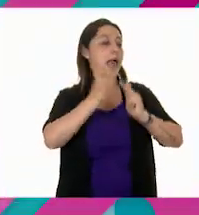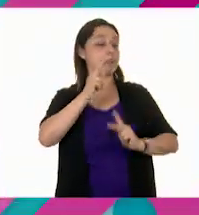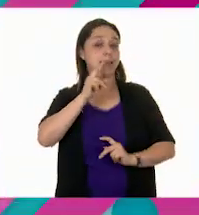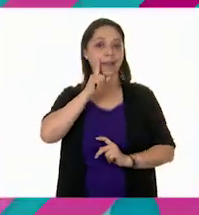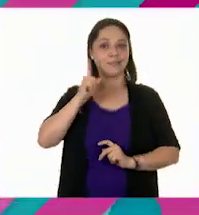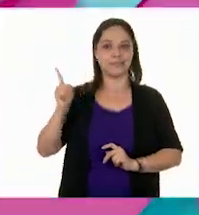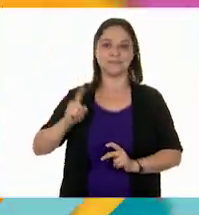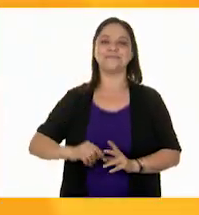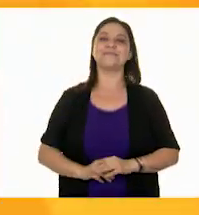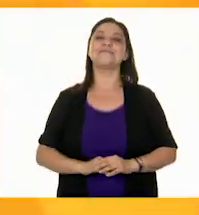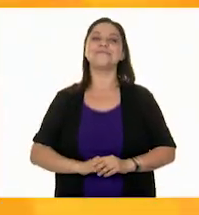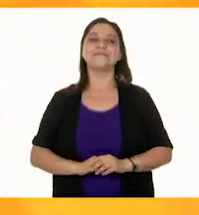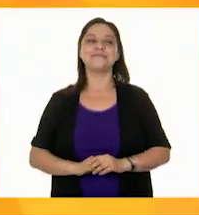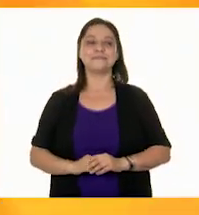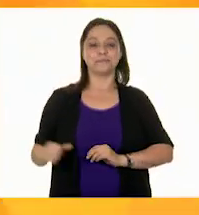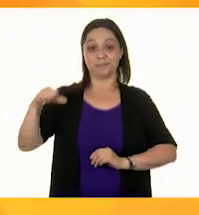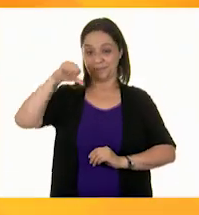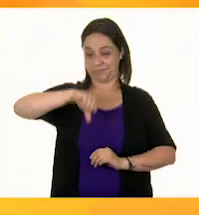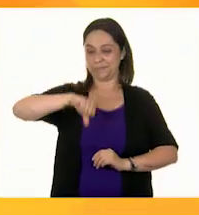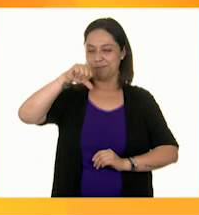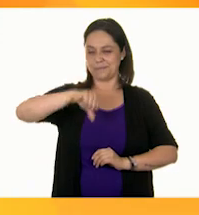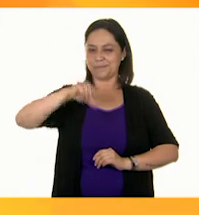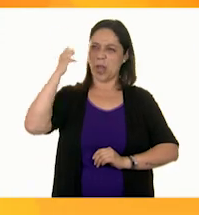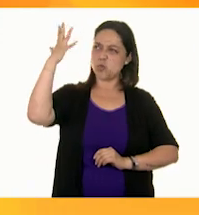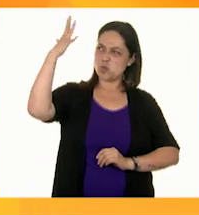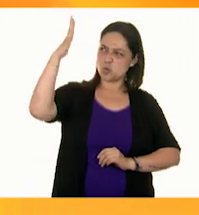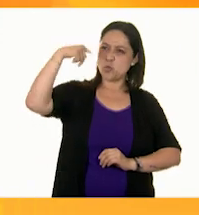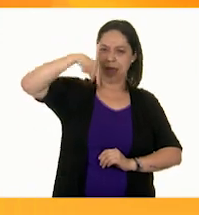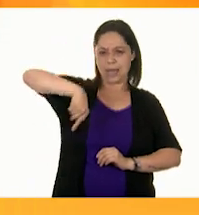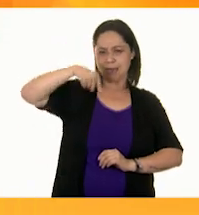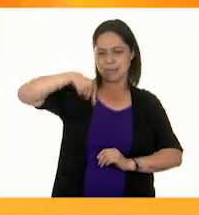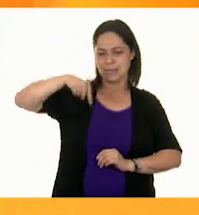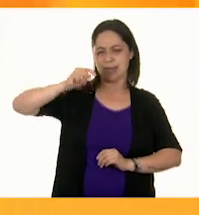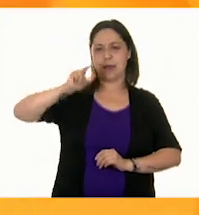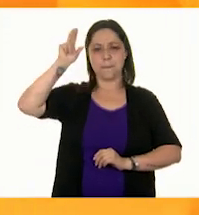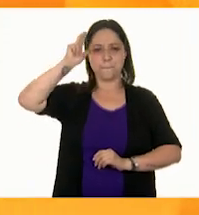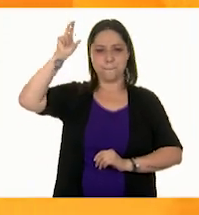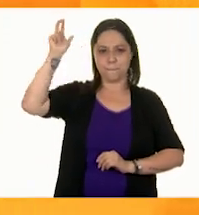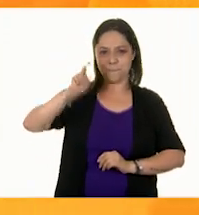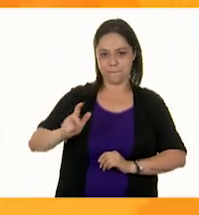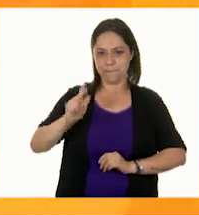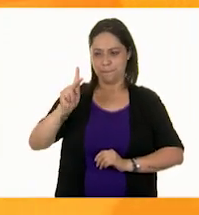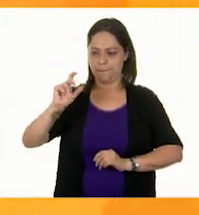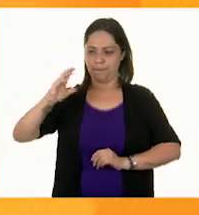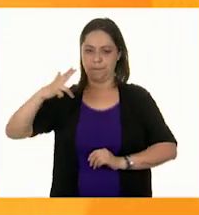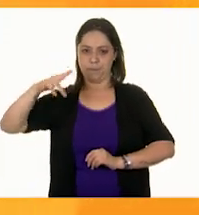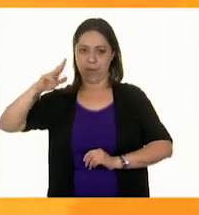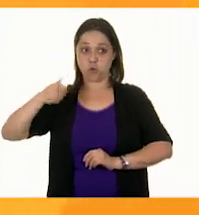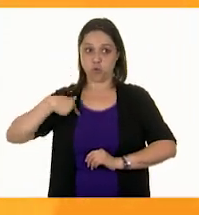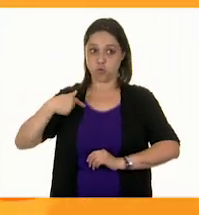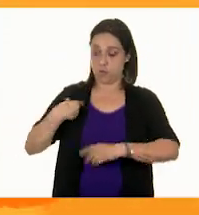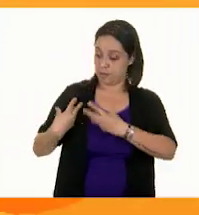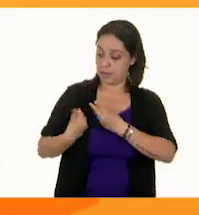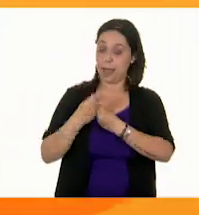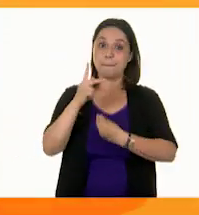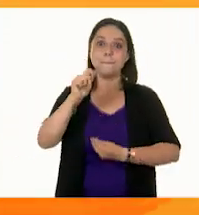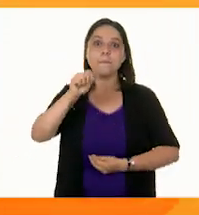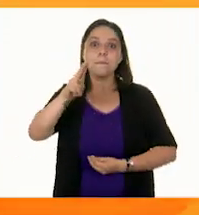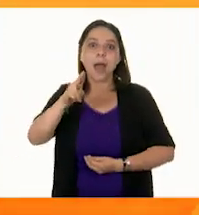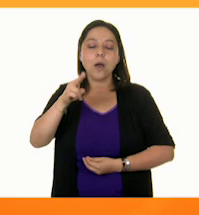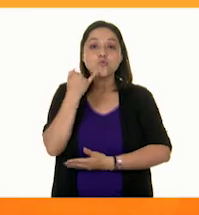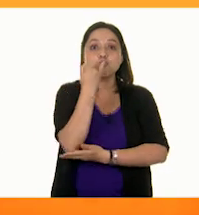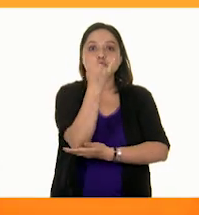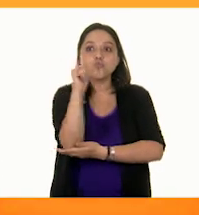agarrar. El día de hoy es un día muy soleado aquí en la ciudad de Pachuca y por ello voy a invitar a Pau a jugar a la jardinería.